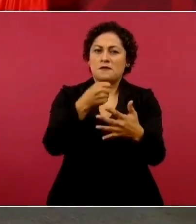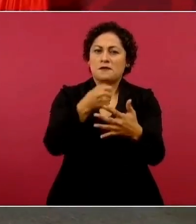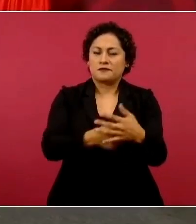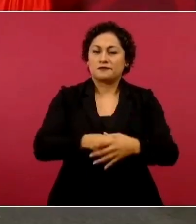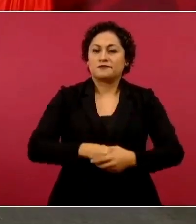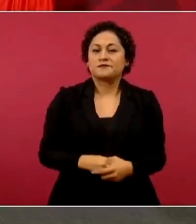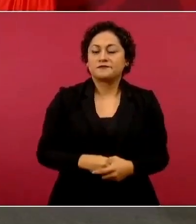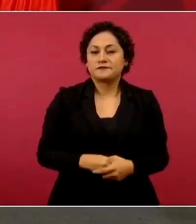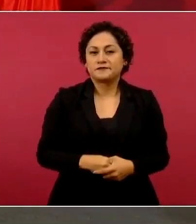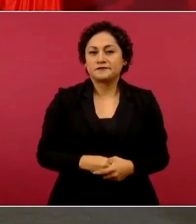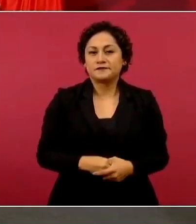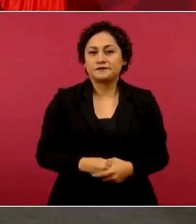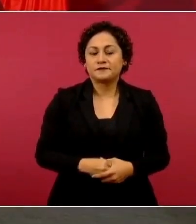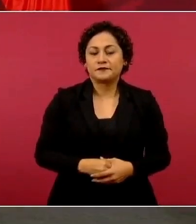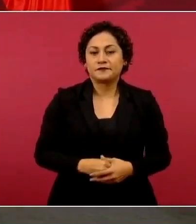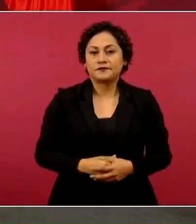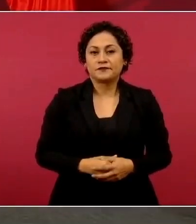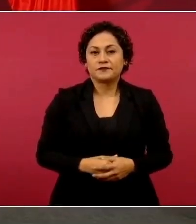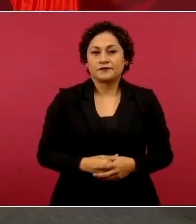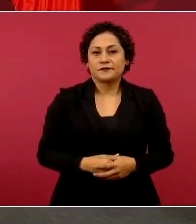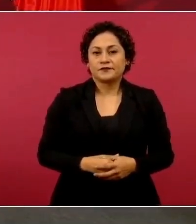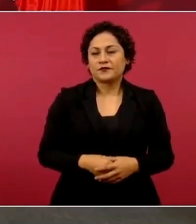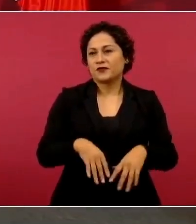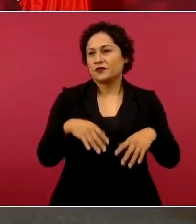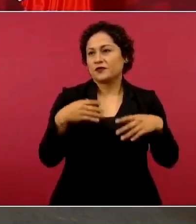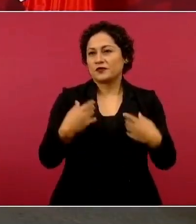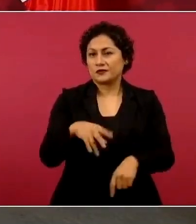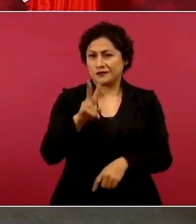Veo la lealtad